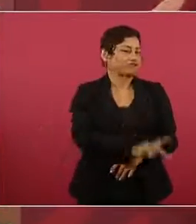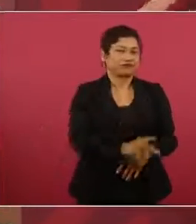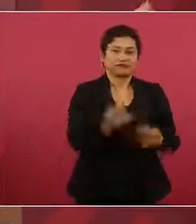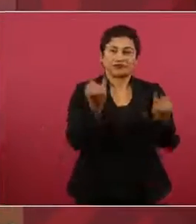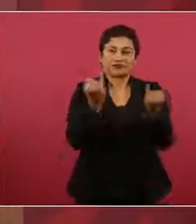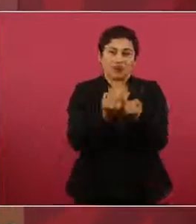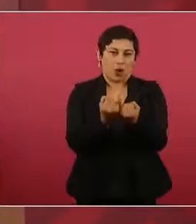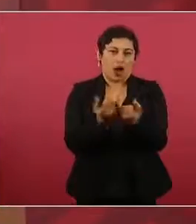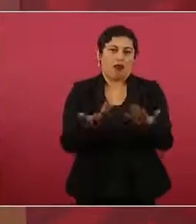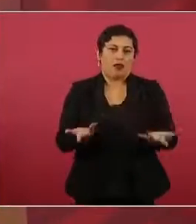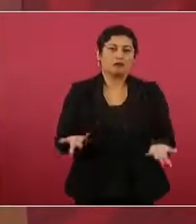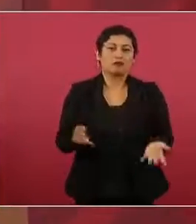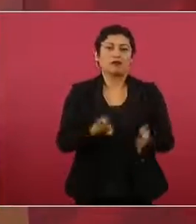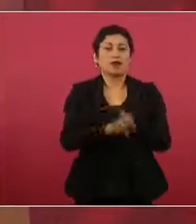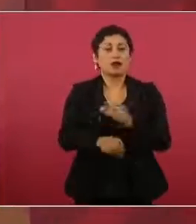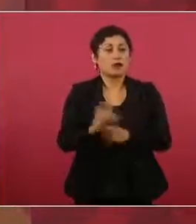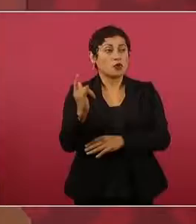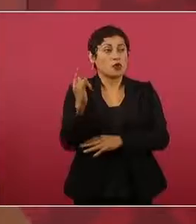vende?